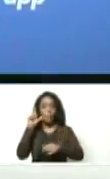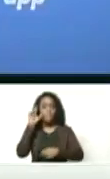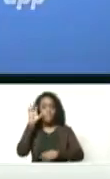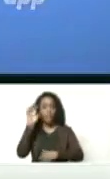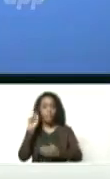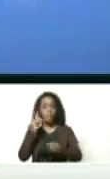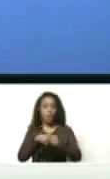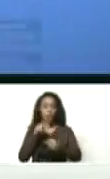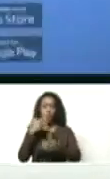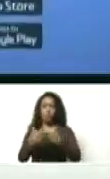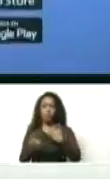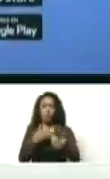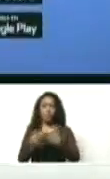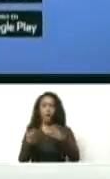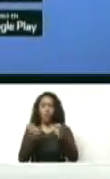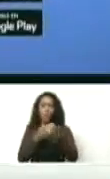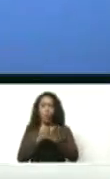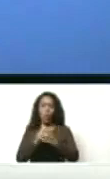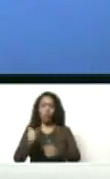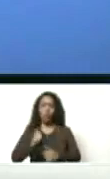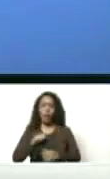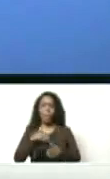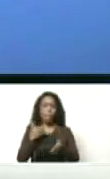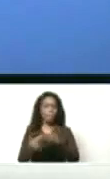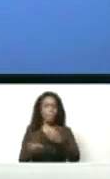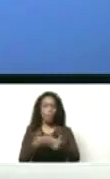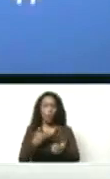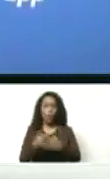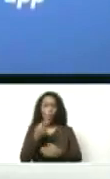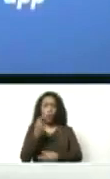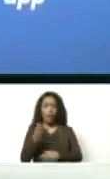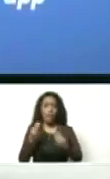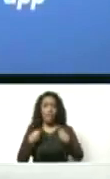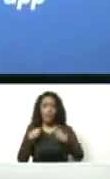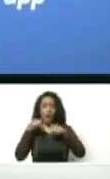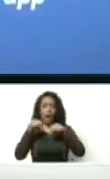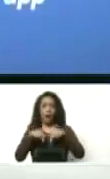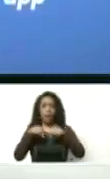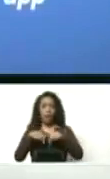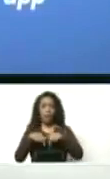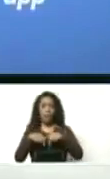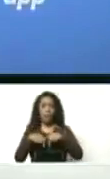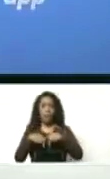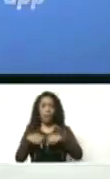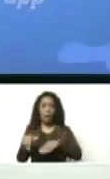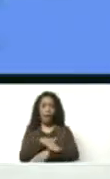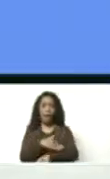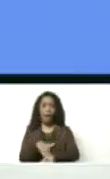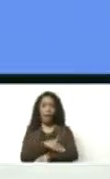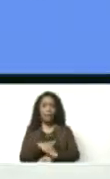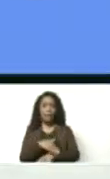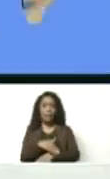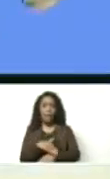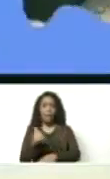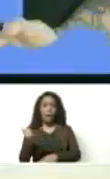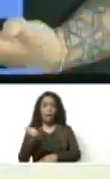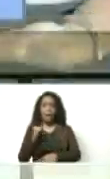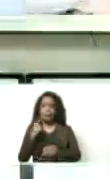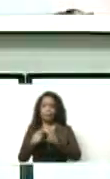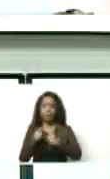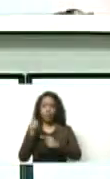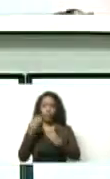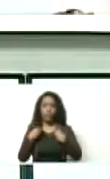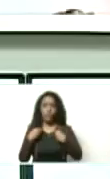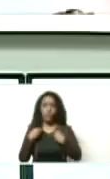No importa que usted sea del partido o no, eso no importa. Si usted vive aquí, en la calle allá, Los Frailes, Silvia, donde